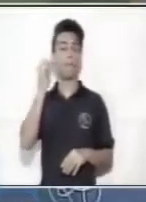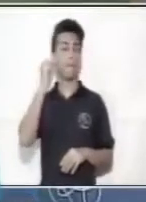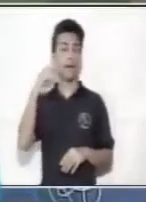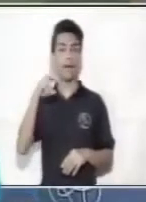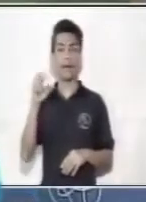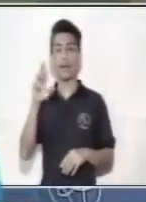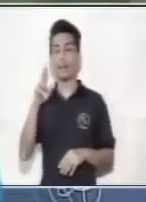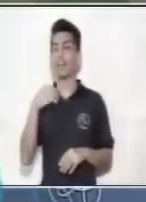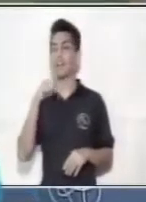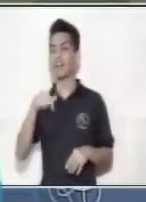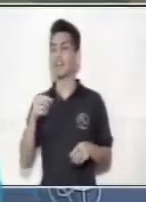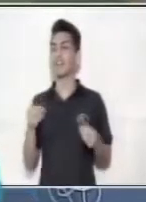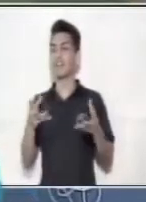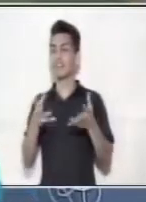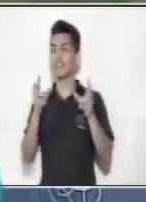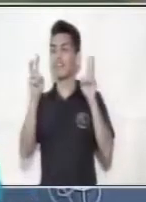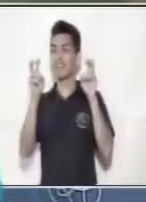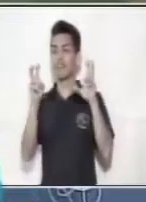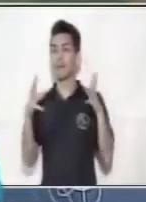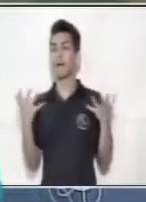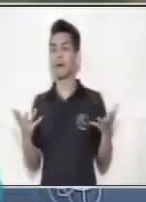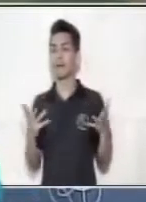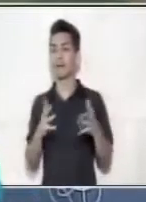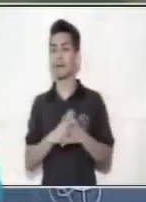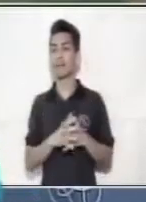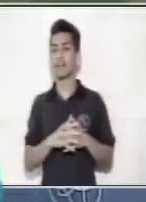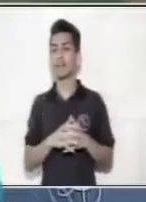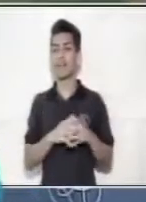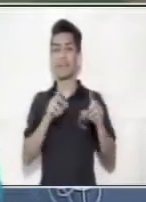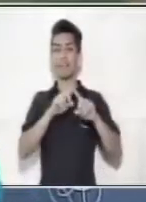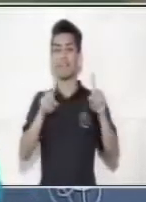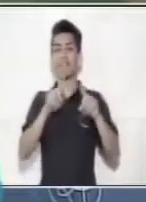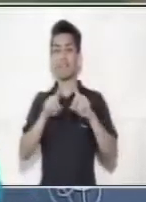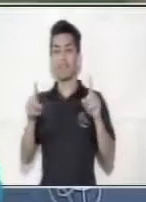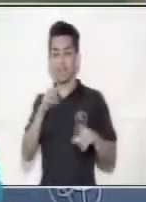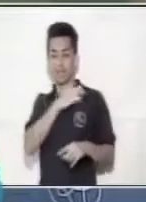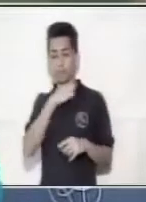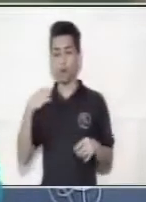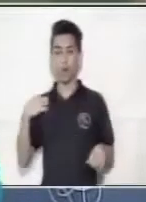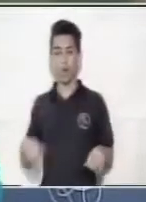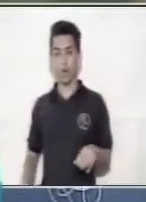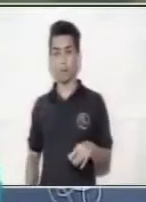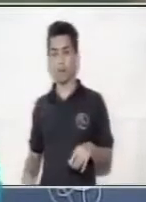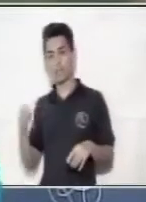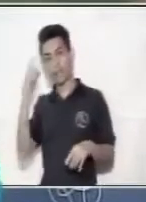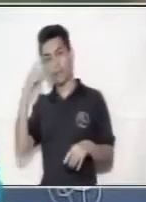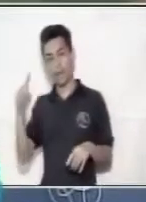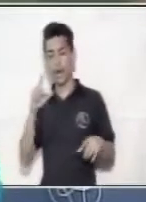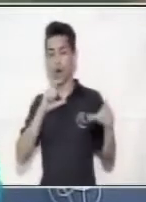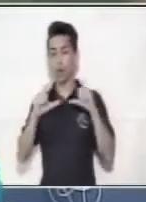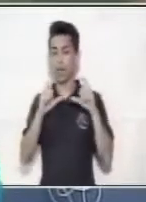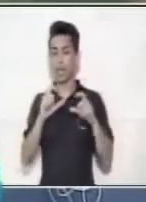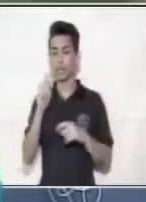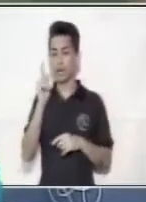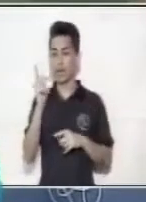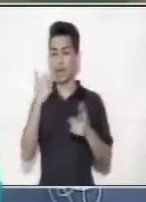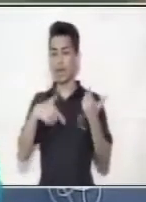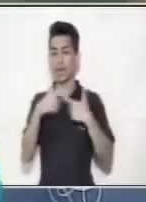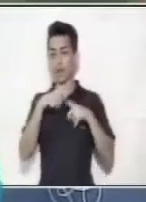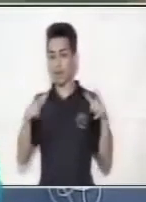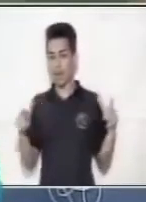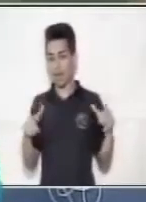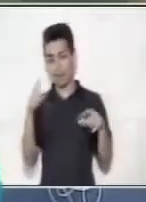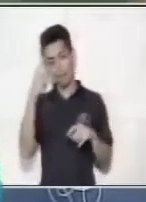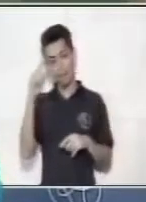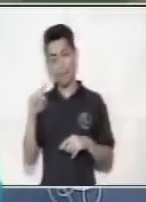un tema, las clases de pronombres en el área de comunicación y lenguaje